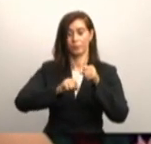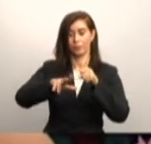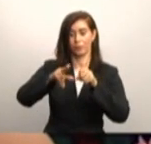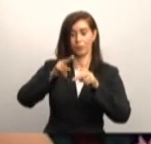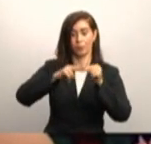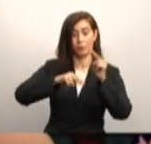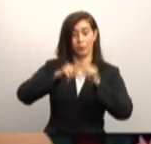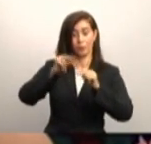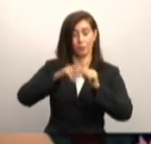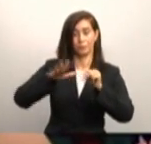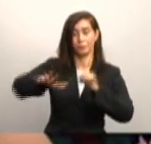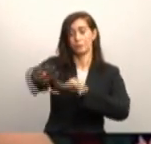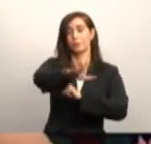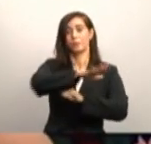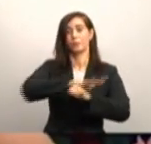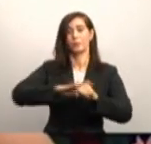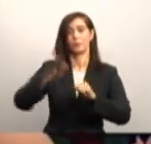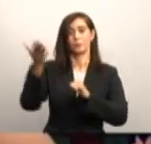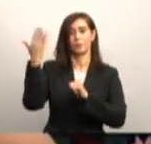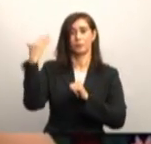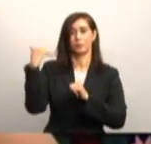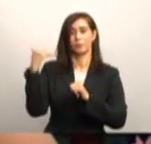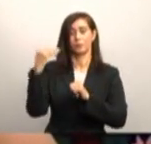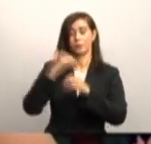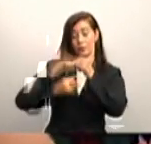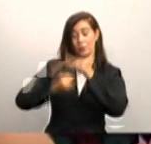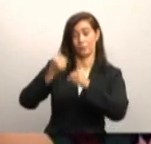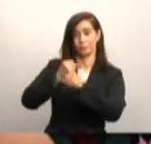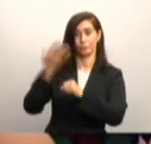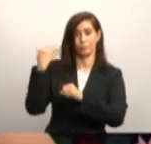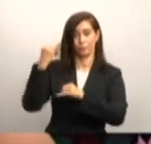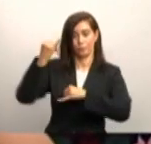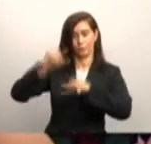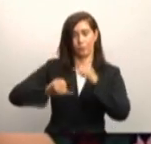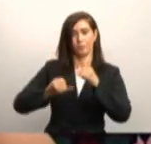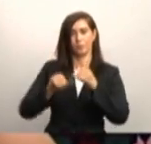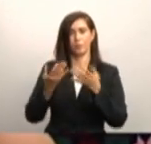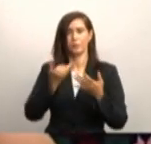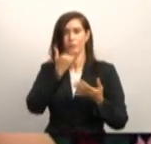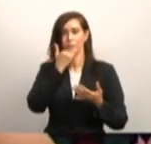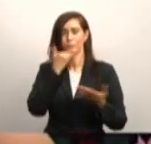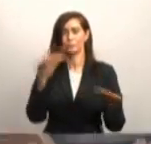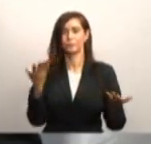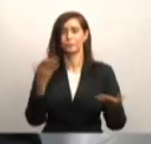relleno sanitario? Porque tenían una fecha que era hasta el año próximo, a finales del año próximo.